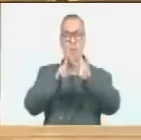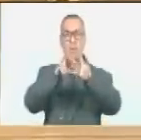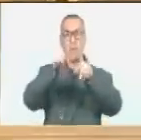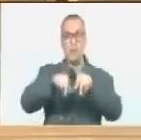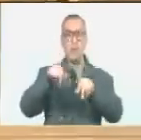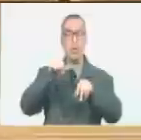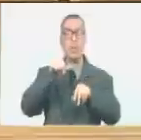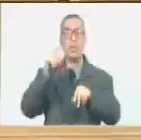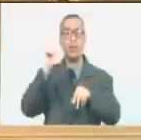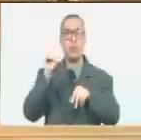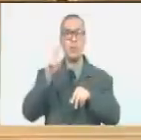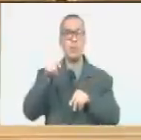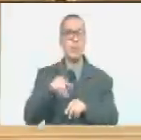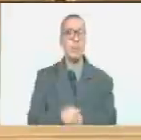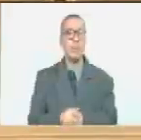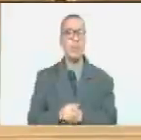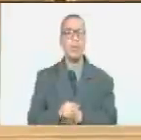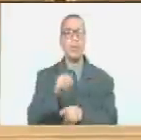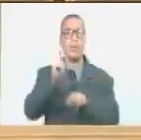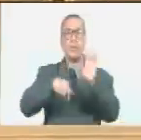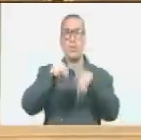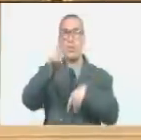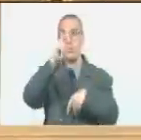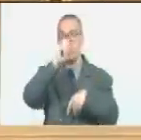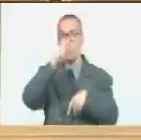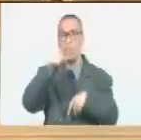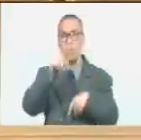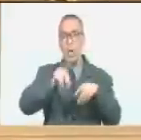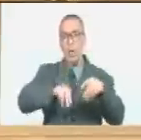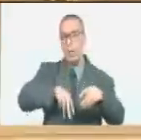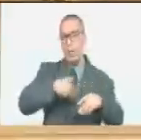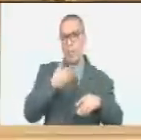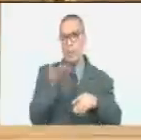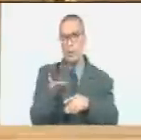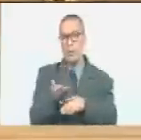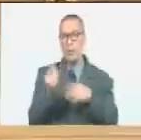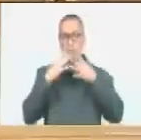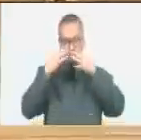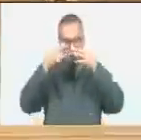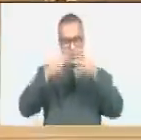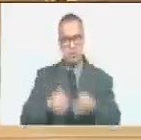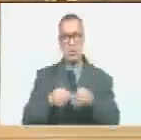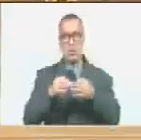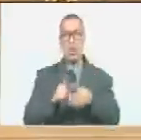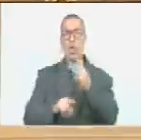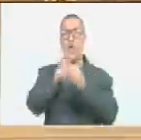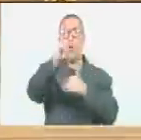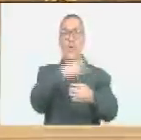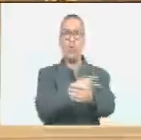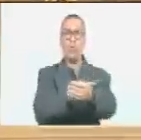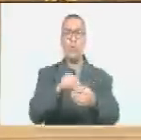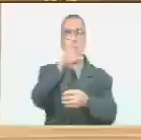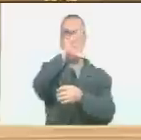Vivienda Venezuela, que en estos 12 años ha podido garantizar